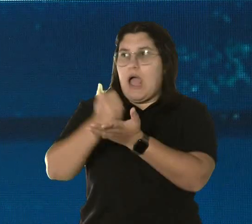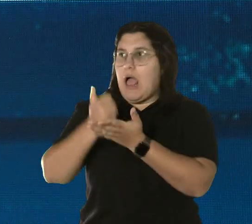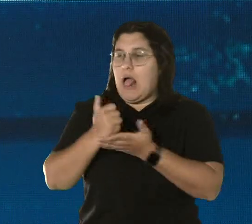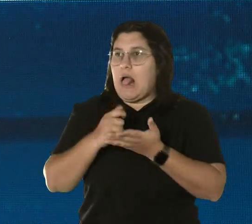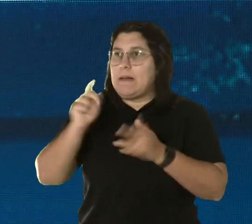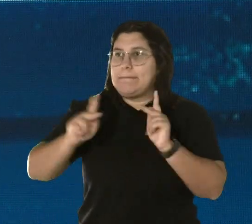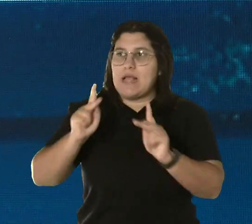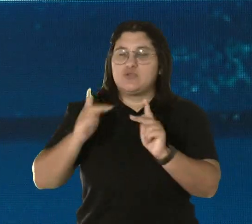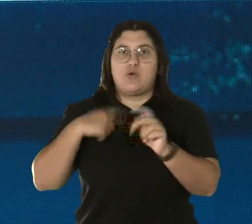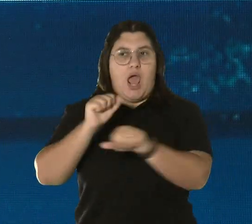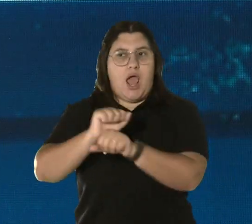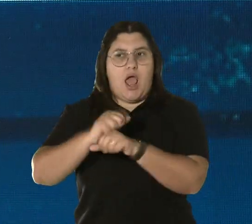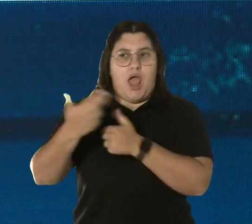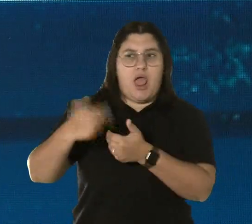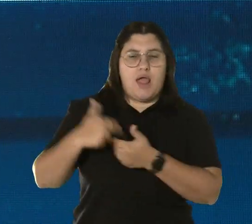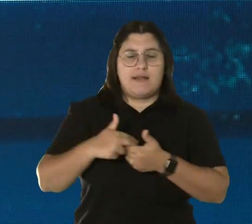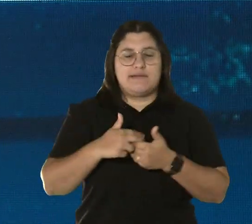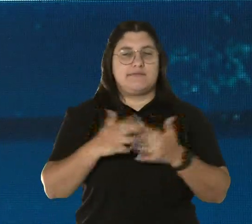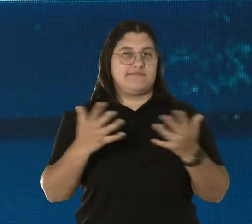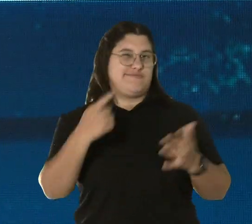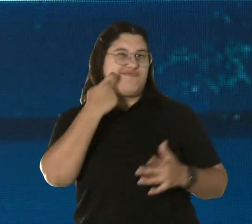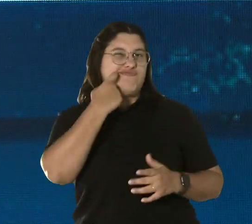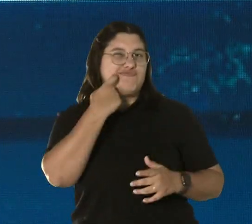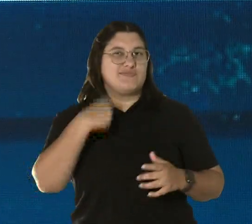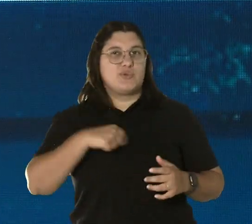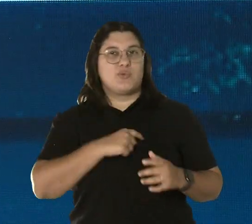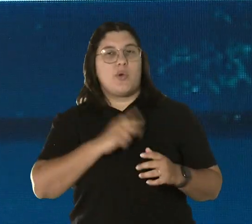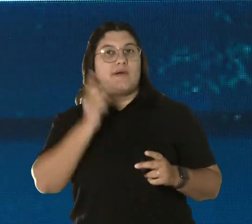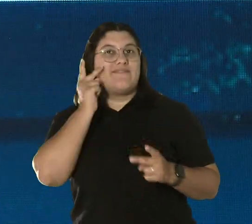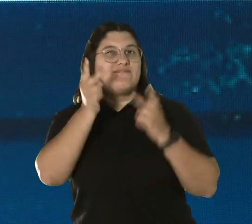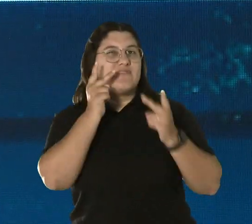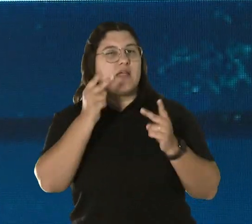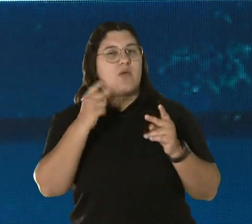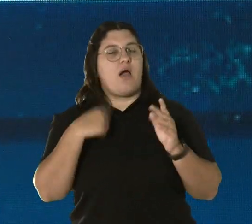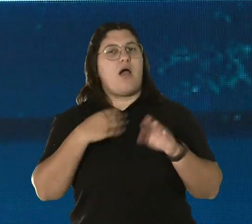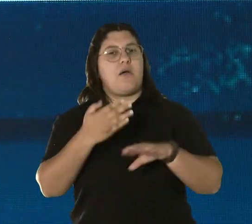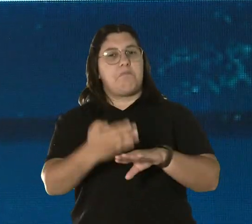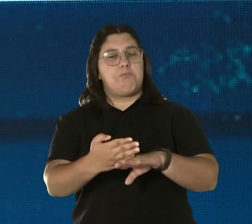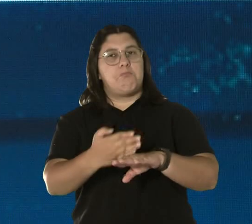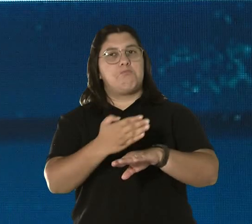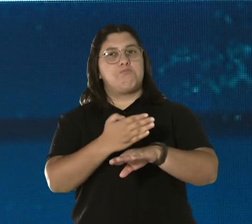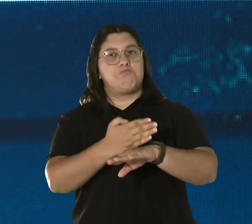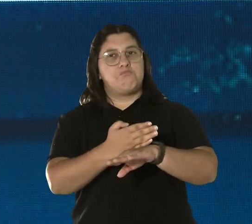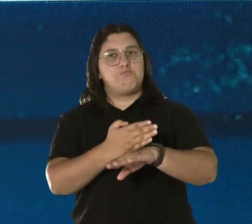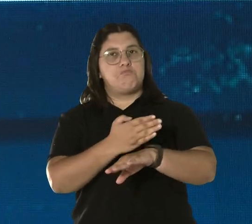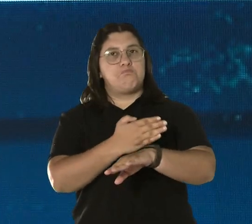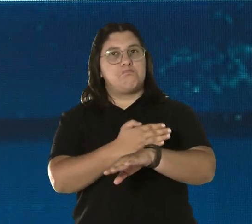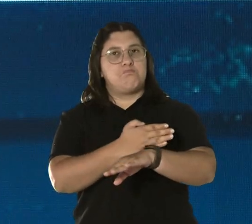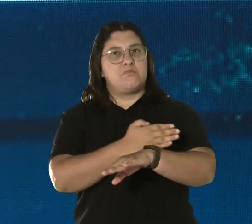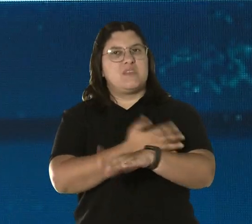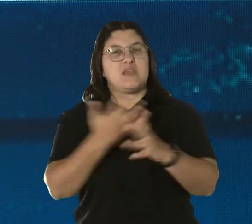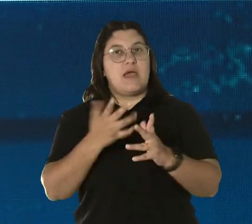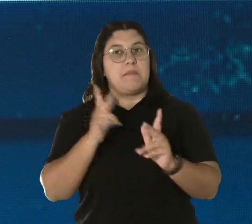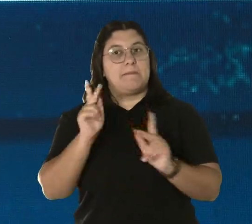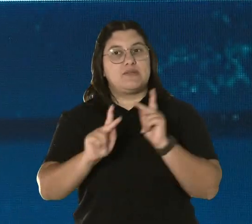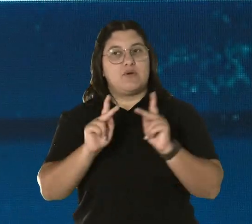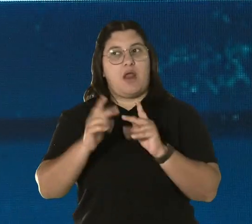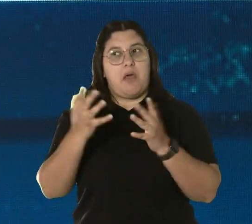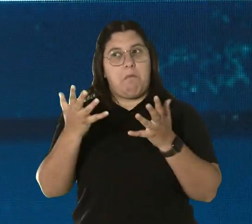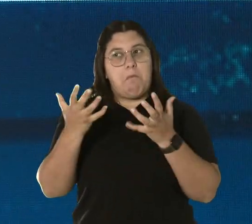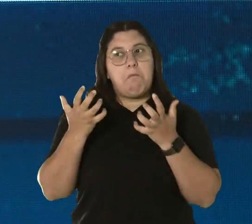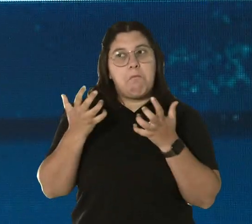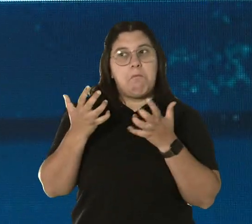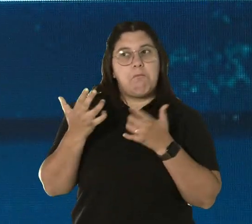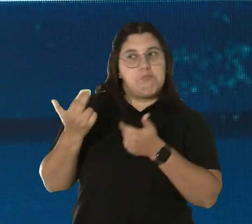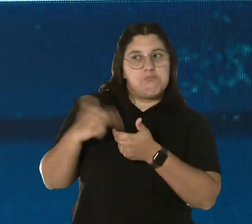mira, nosotros últimamente estamos viendo un poco de mejoría en la gente insertándose a trabajar, pero